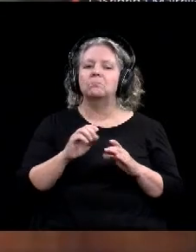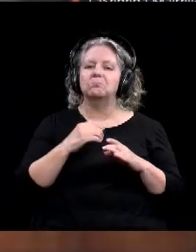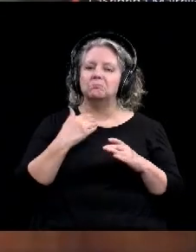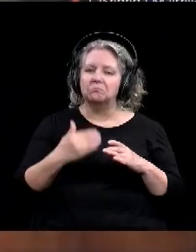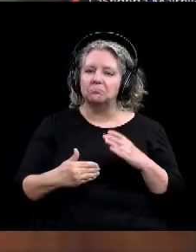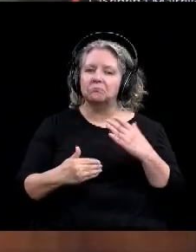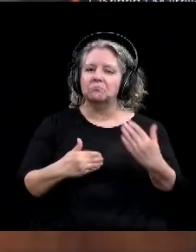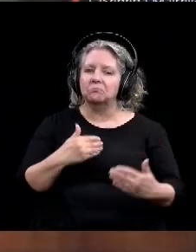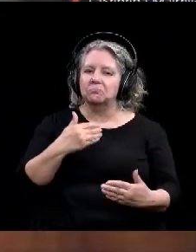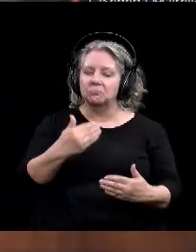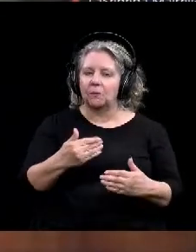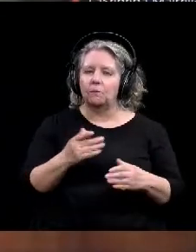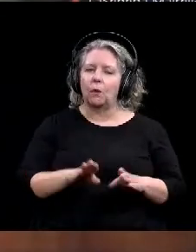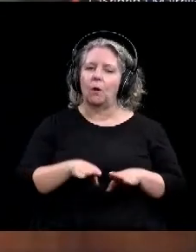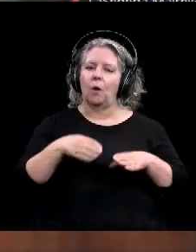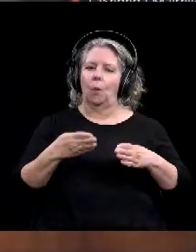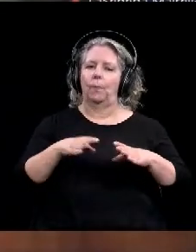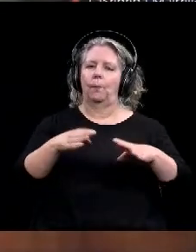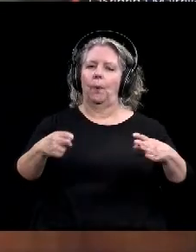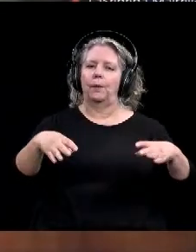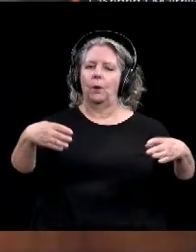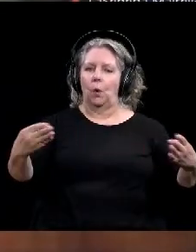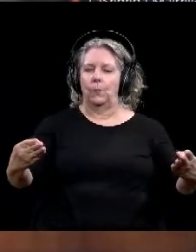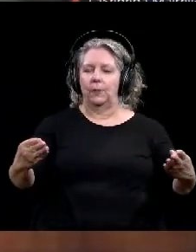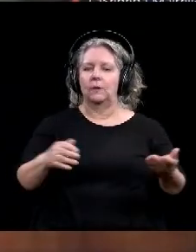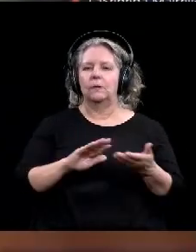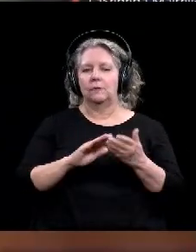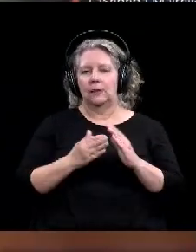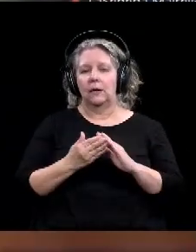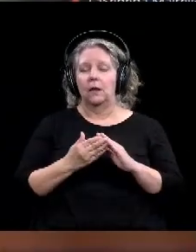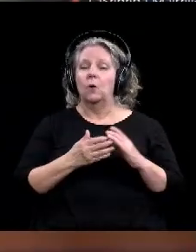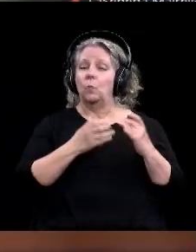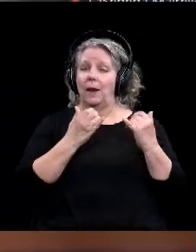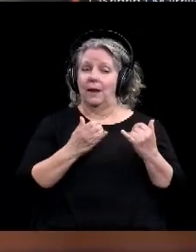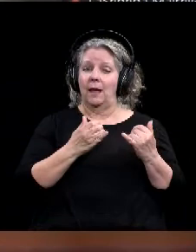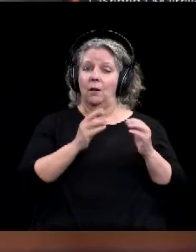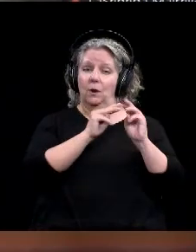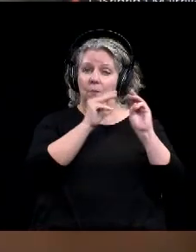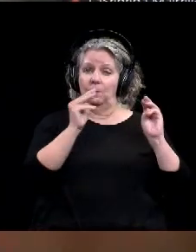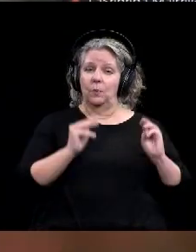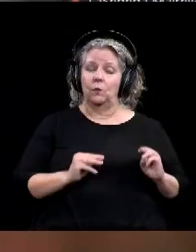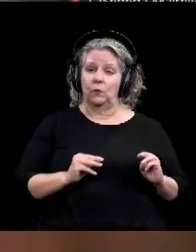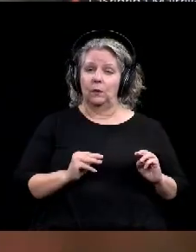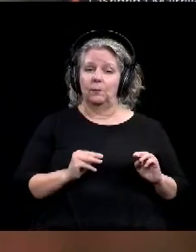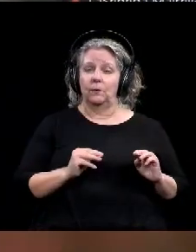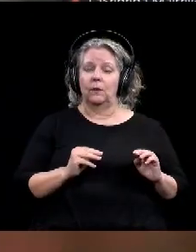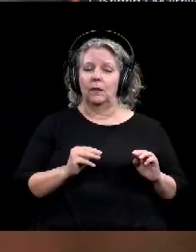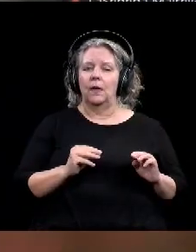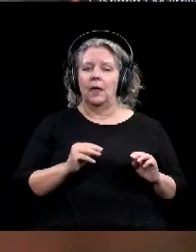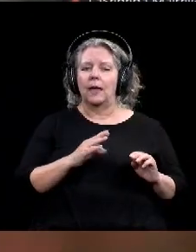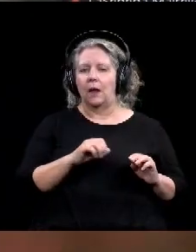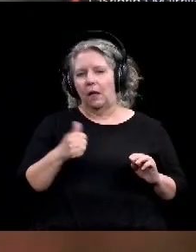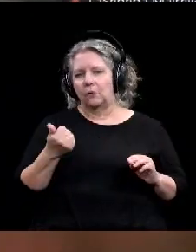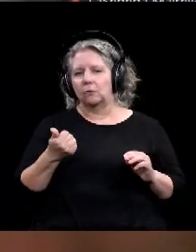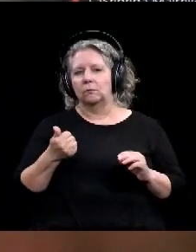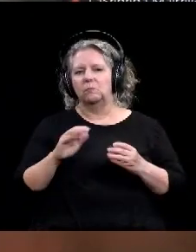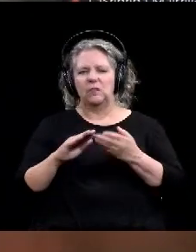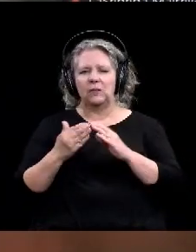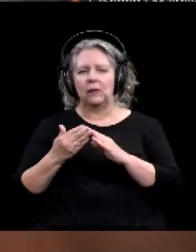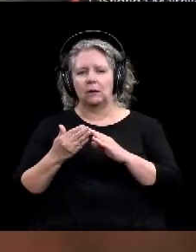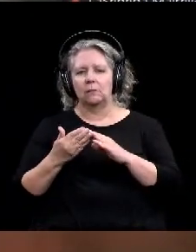ciudad ya que actualmente se han abierto los museos y algunas restaurantes